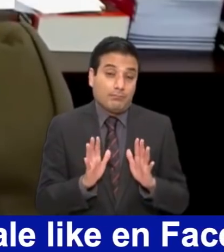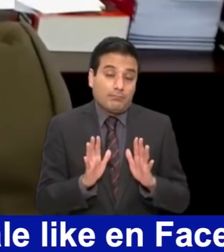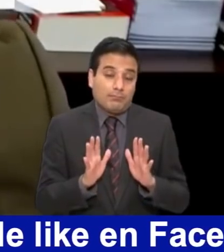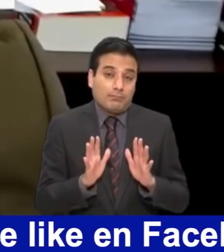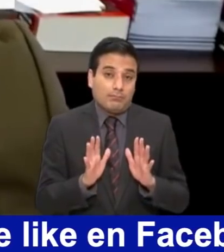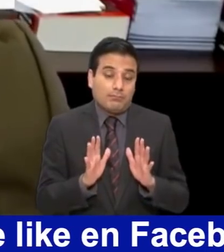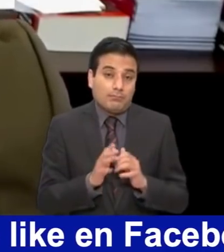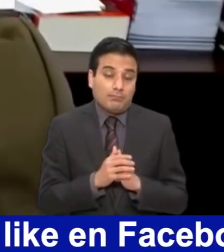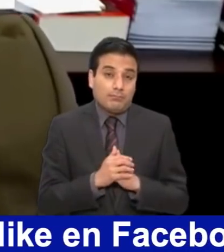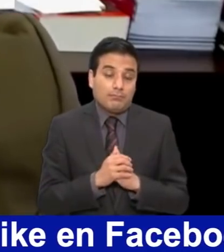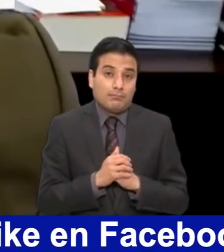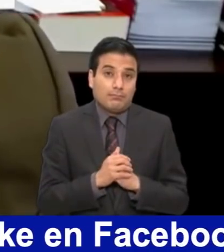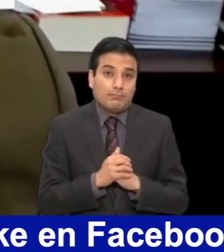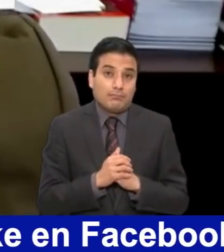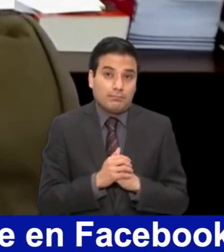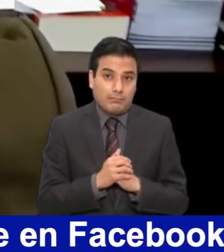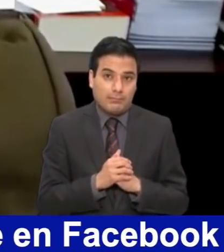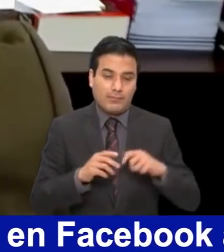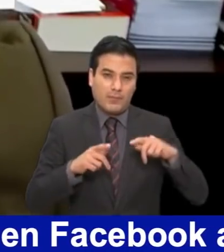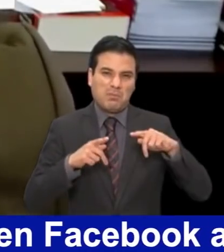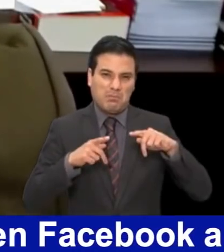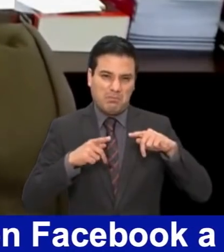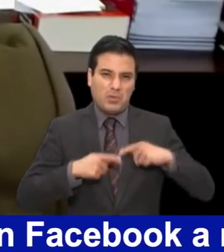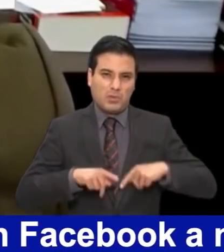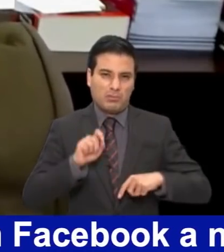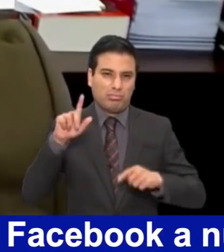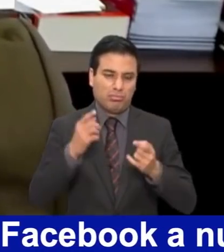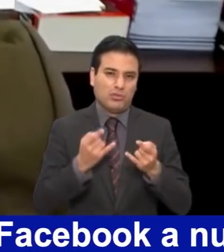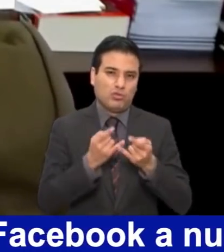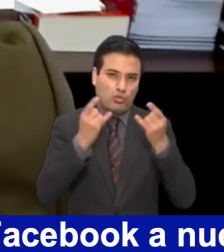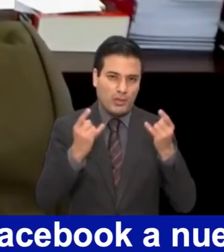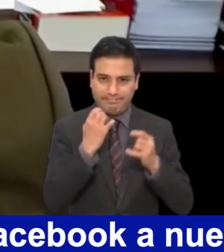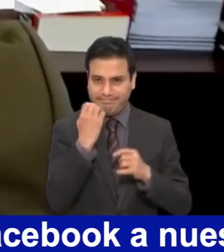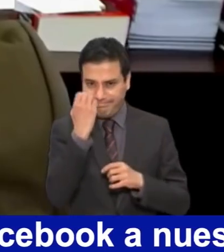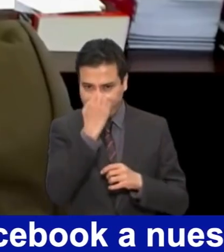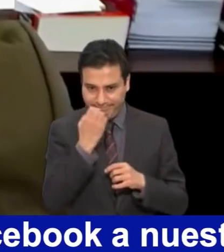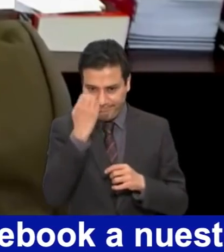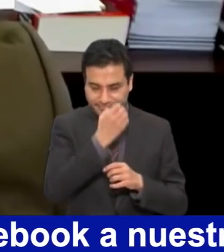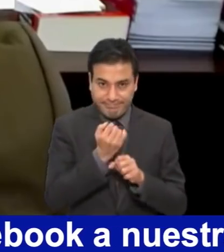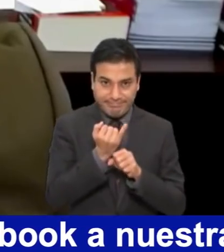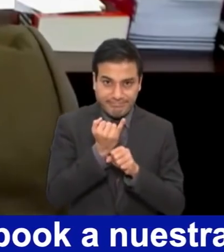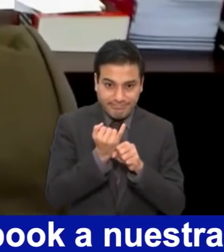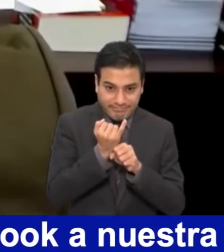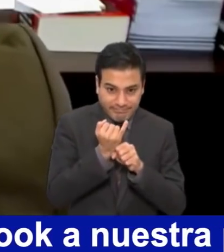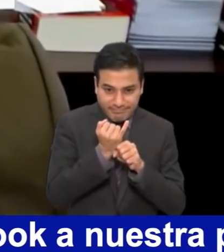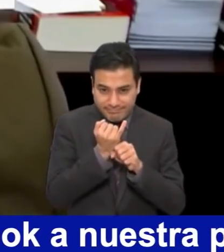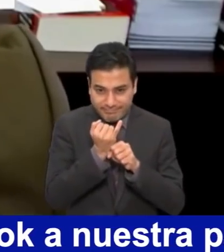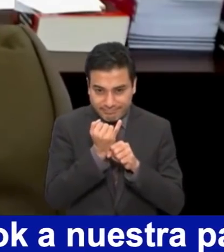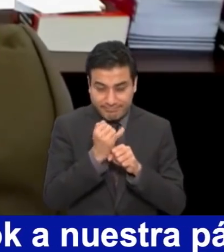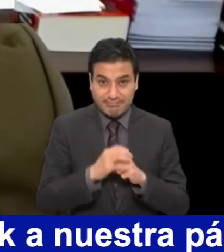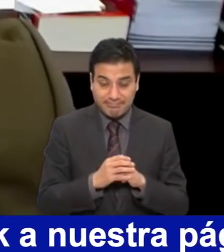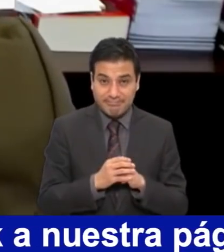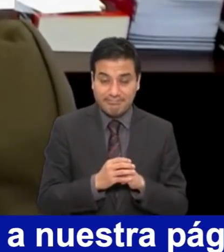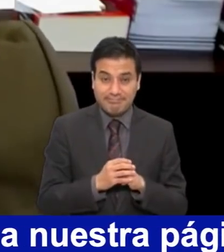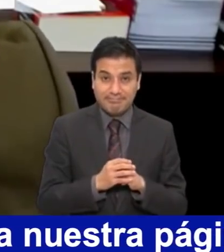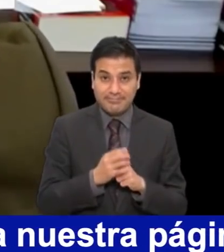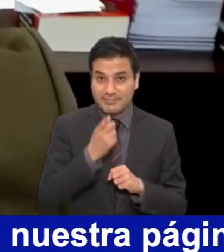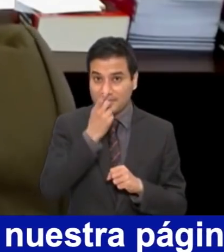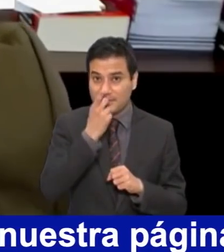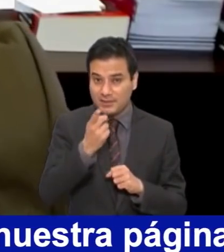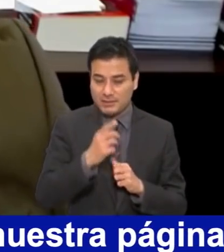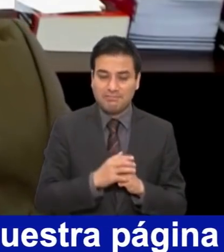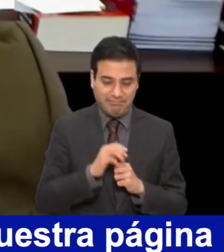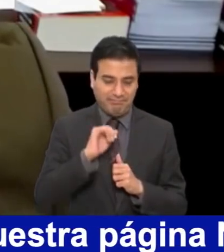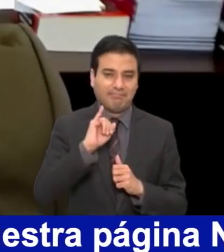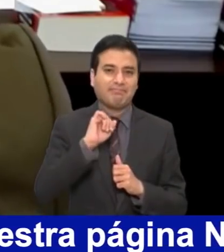de de los historiadores que han analizado, diseccionado ese periodo de